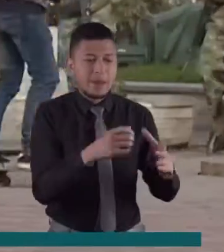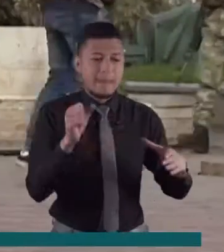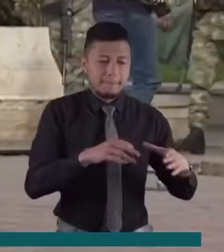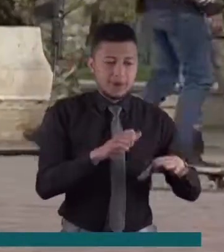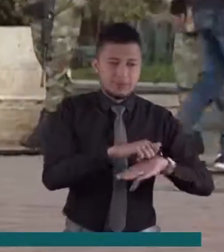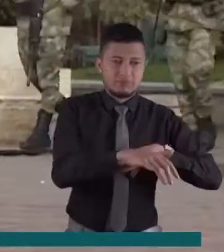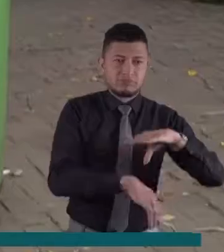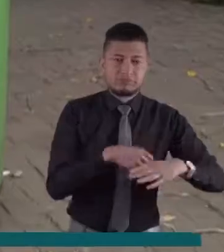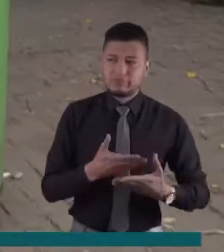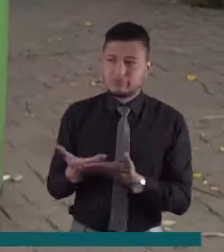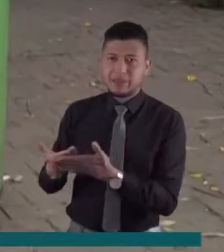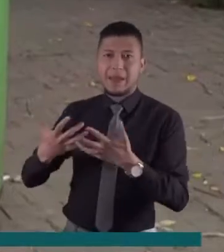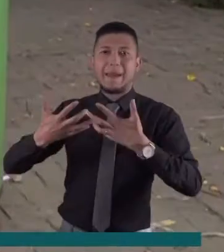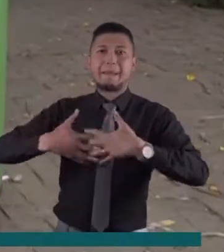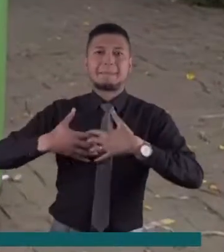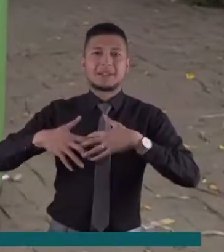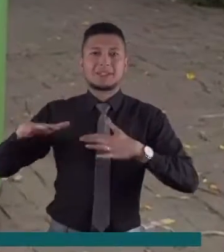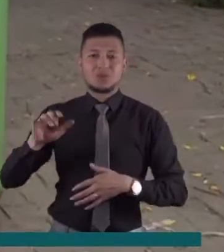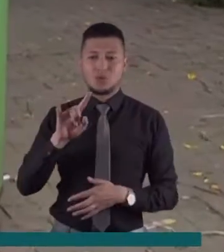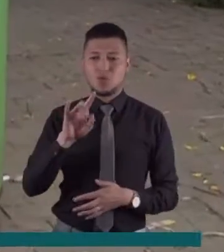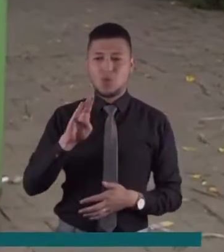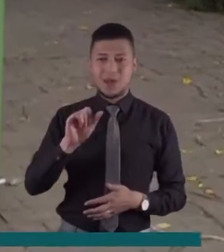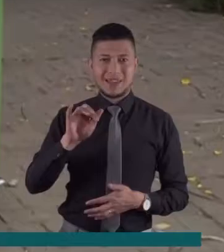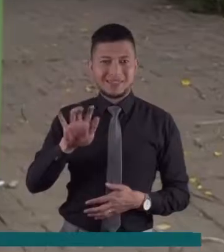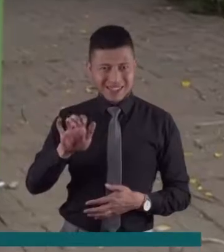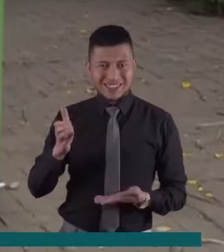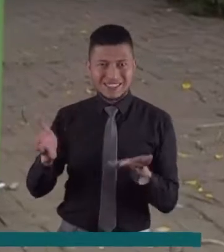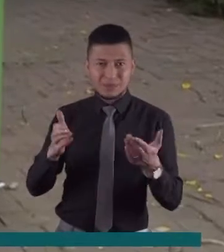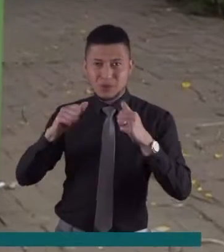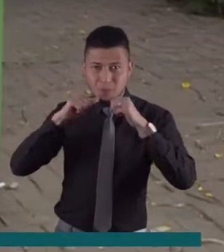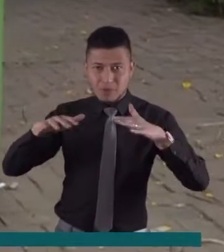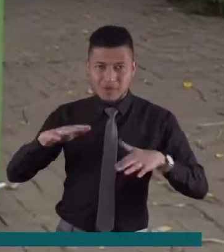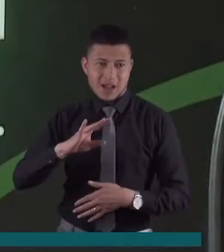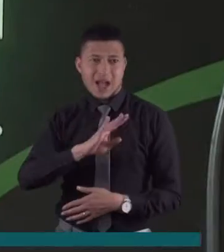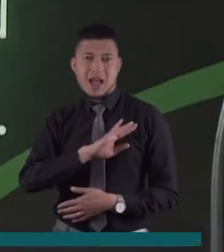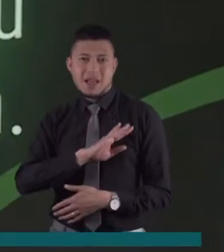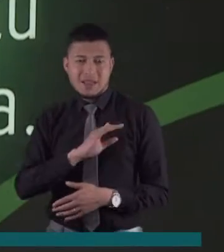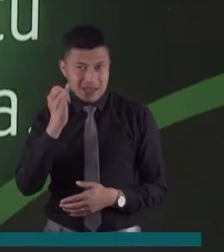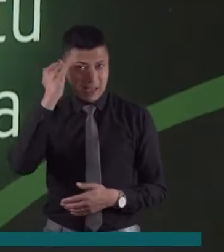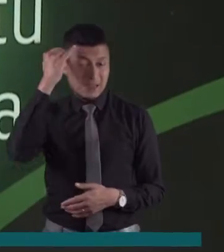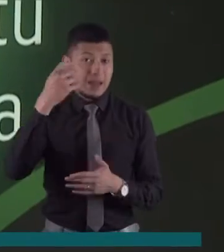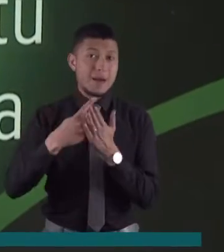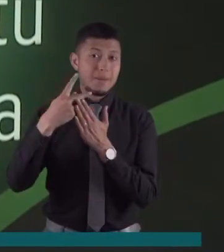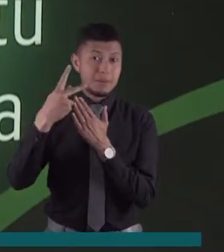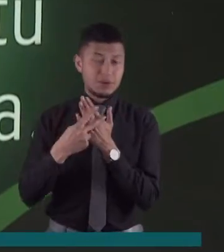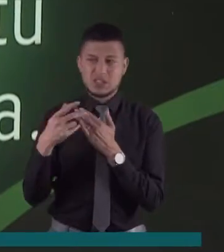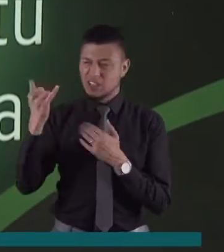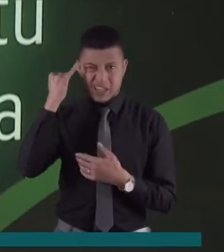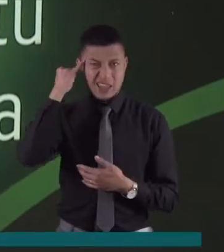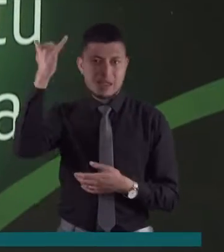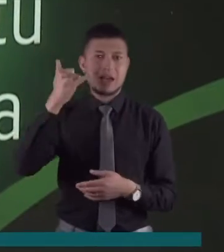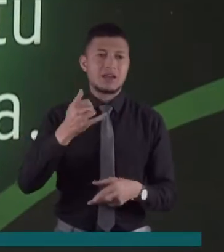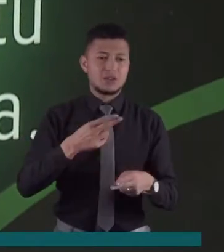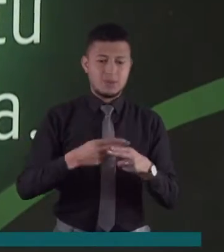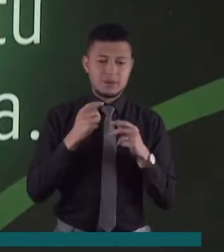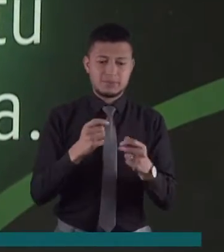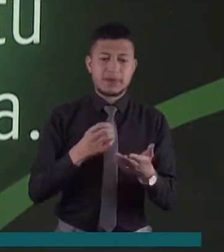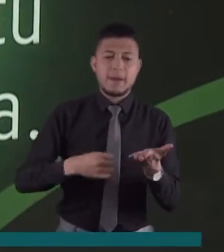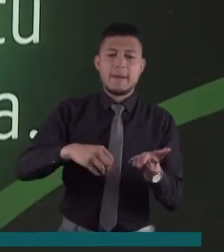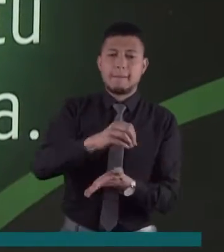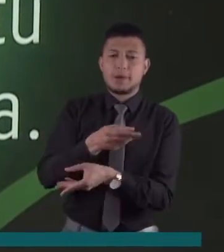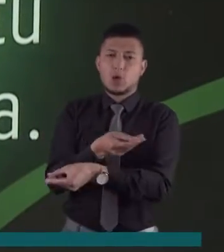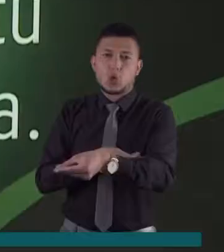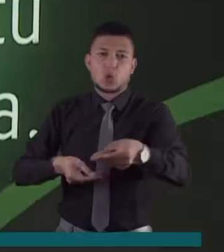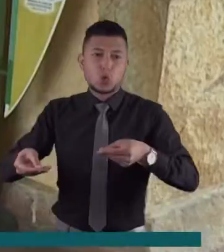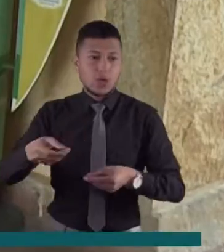iniciativa de la empresa de servicios públicos de ubaté en servilla y la alcaldía esta iniciativa la han denominado bio trueque y con